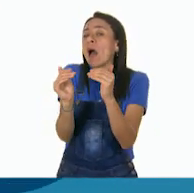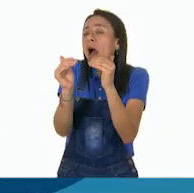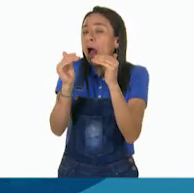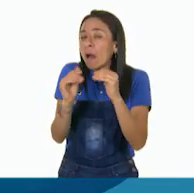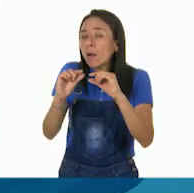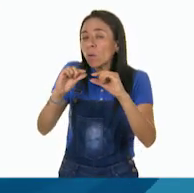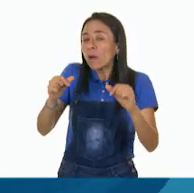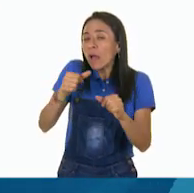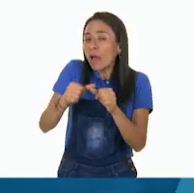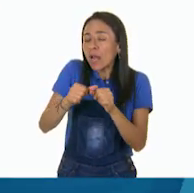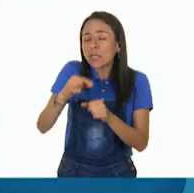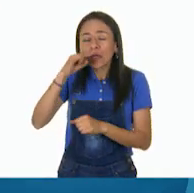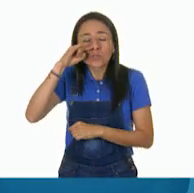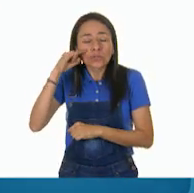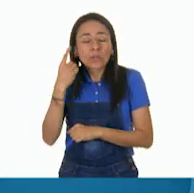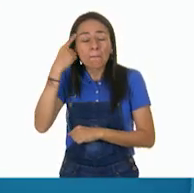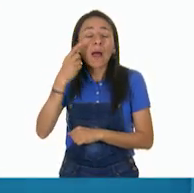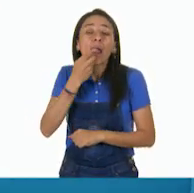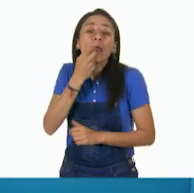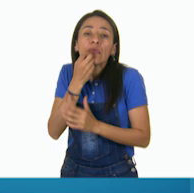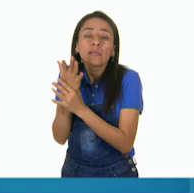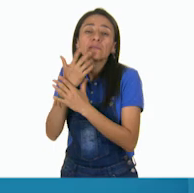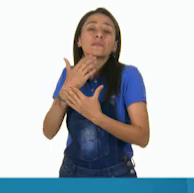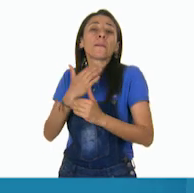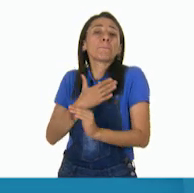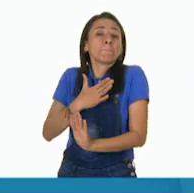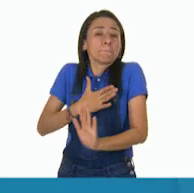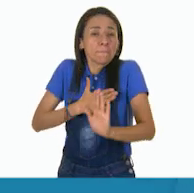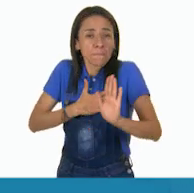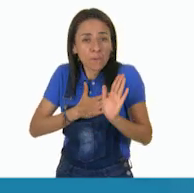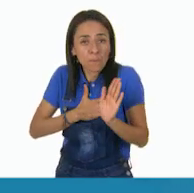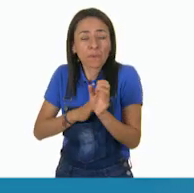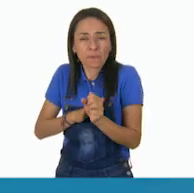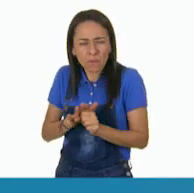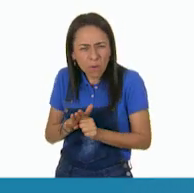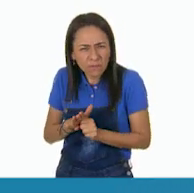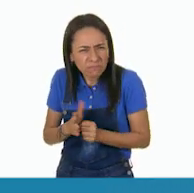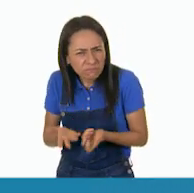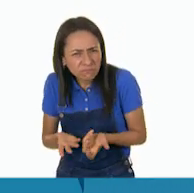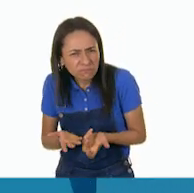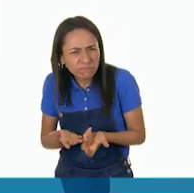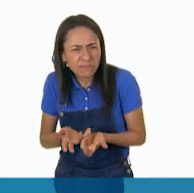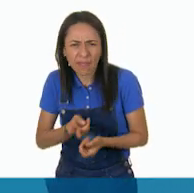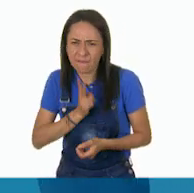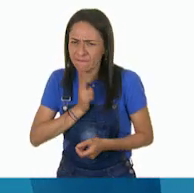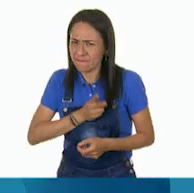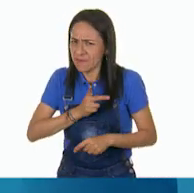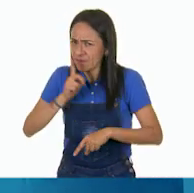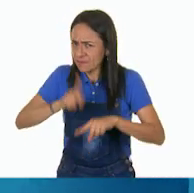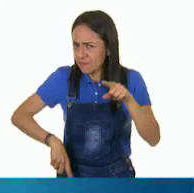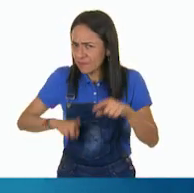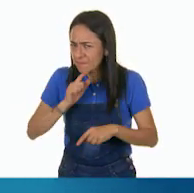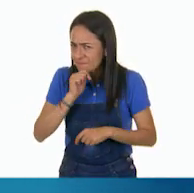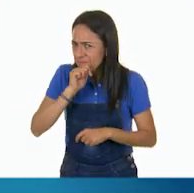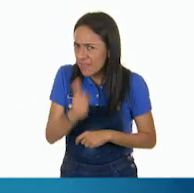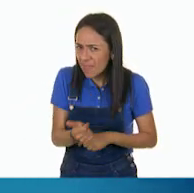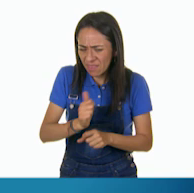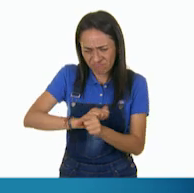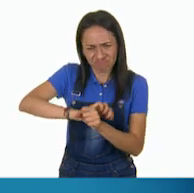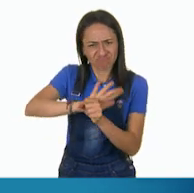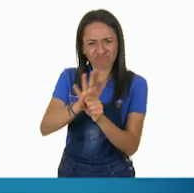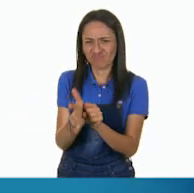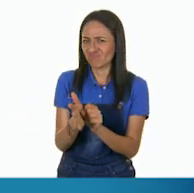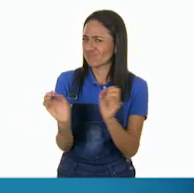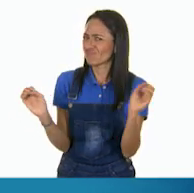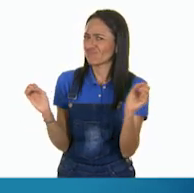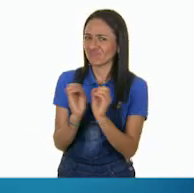pequeñas en ambos casos ahí es donde nos damos cuenta que no elimina los virus y evidentemente tampoco dice nada de coronavirus